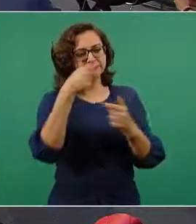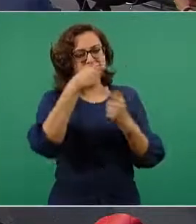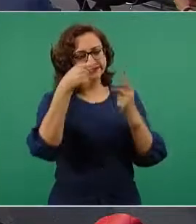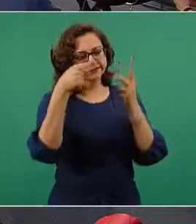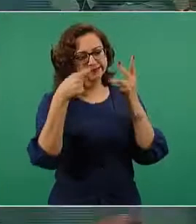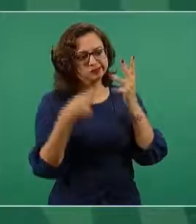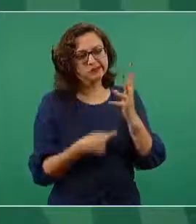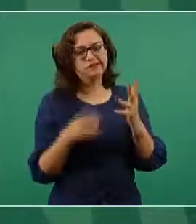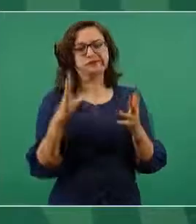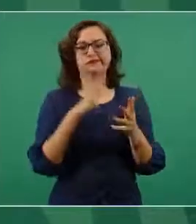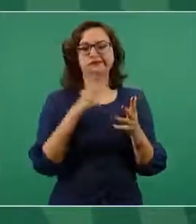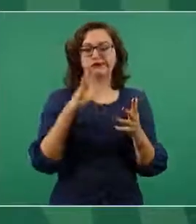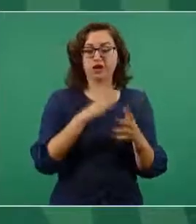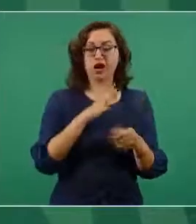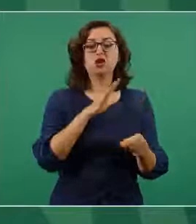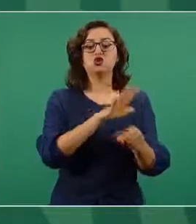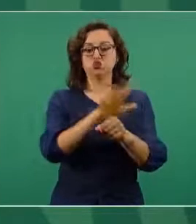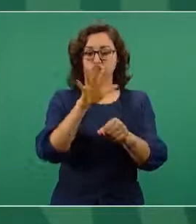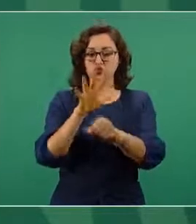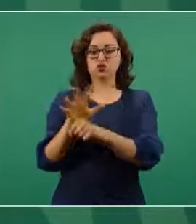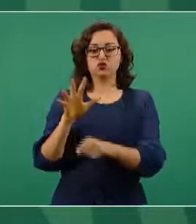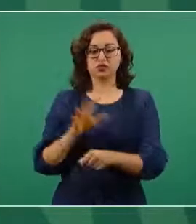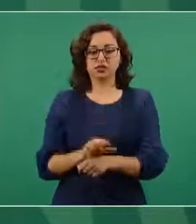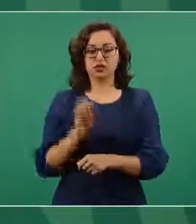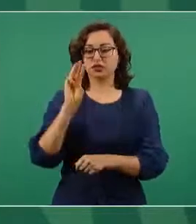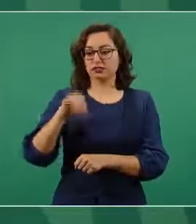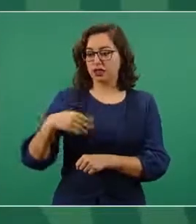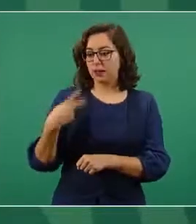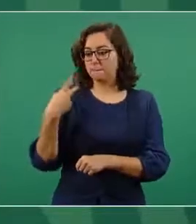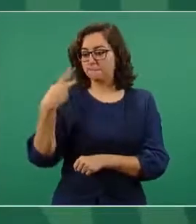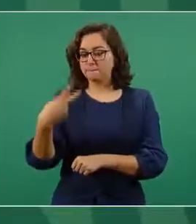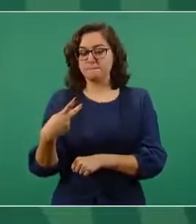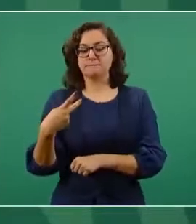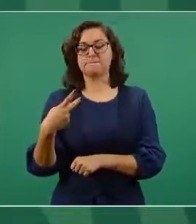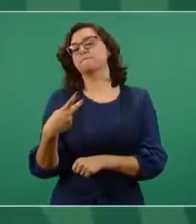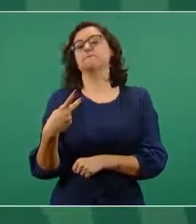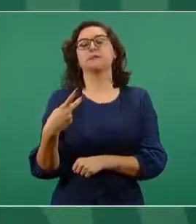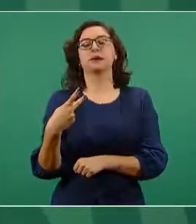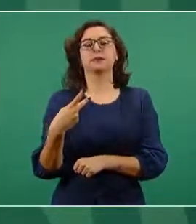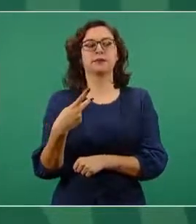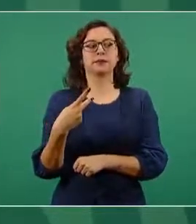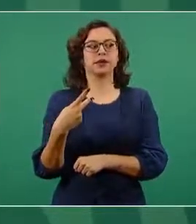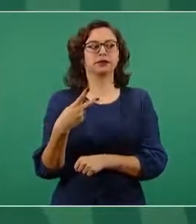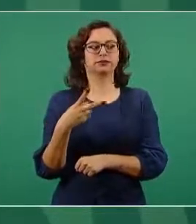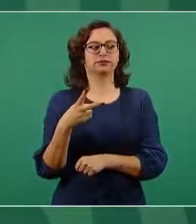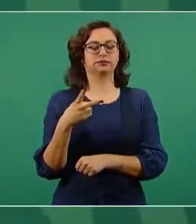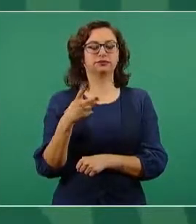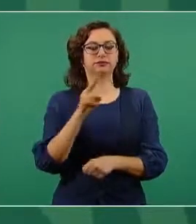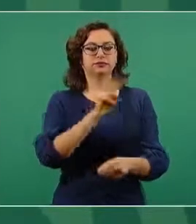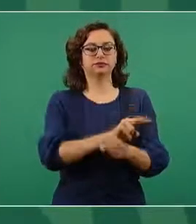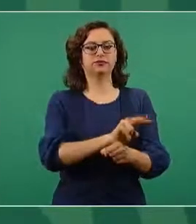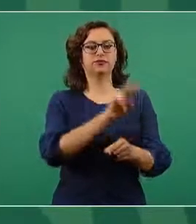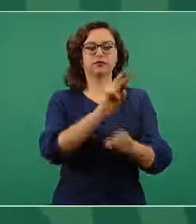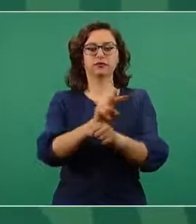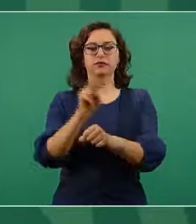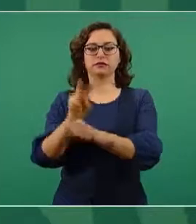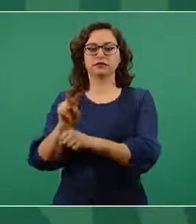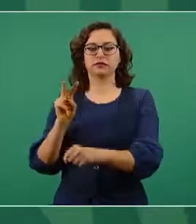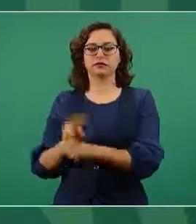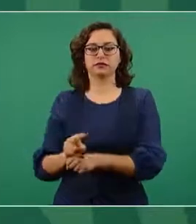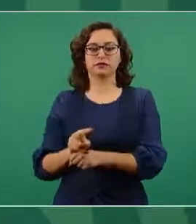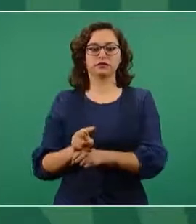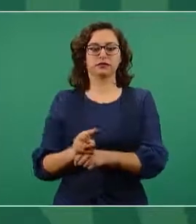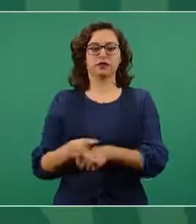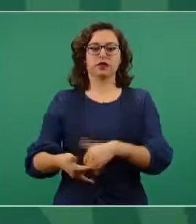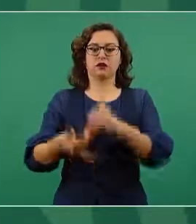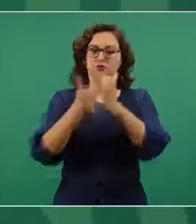se tenían suficientes ministerios públicos para evitar